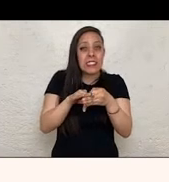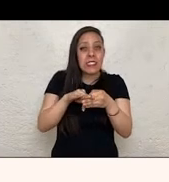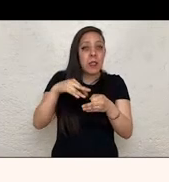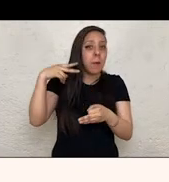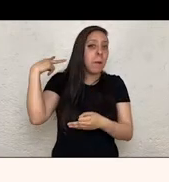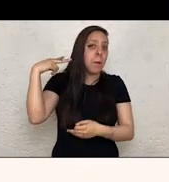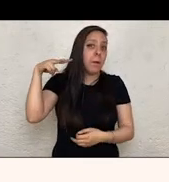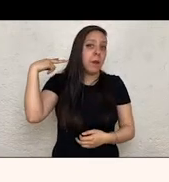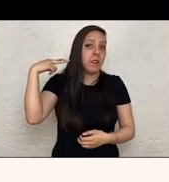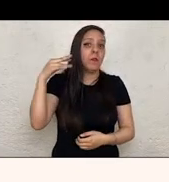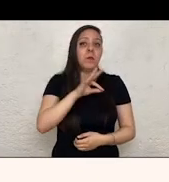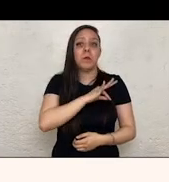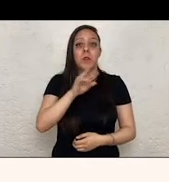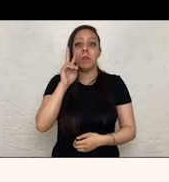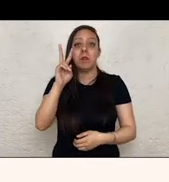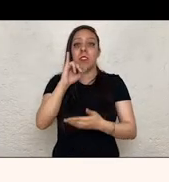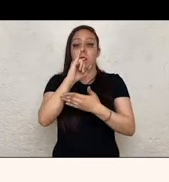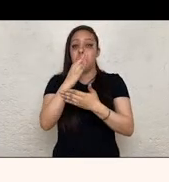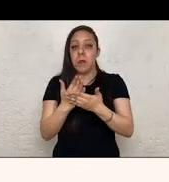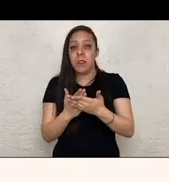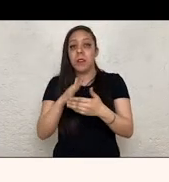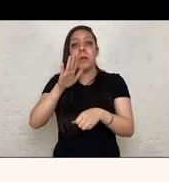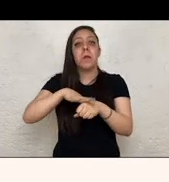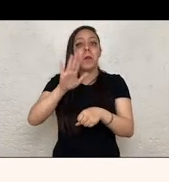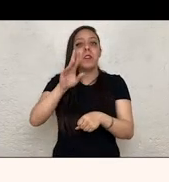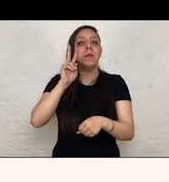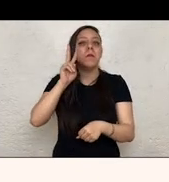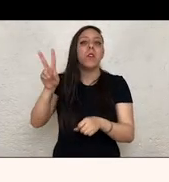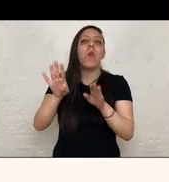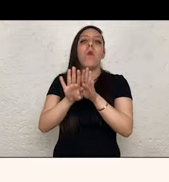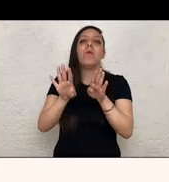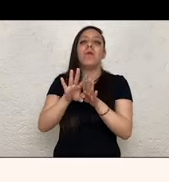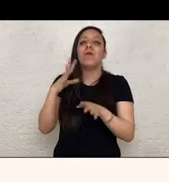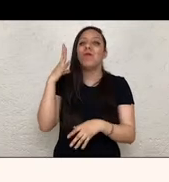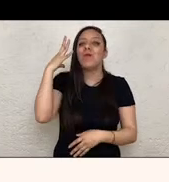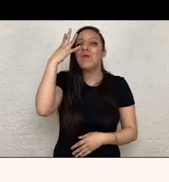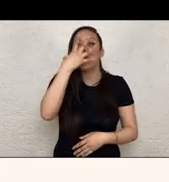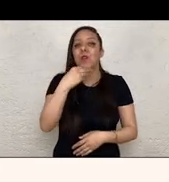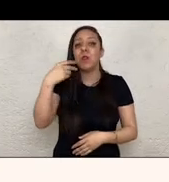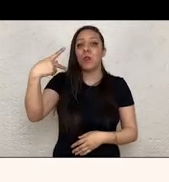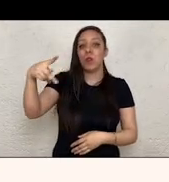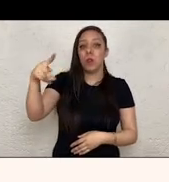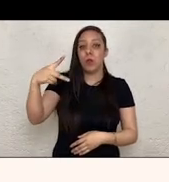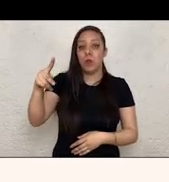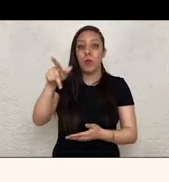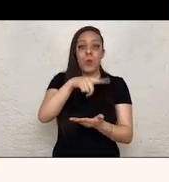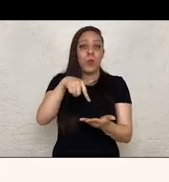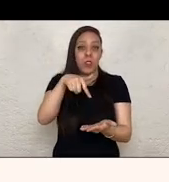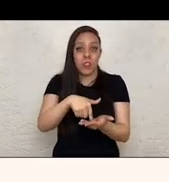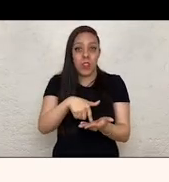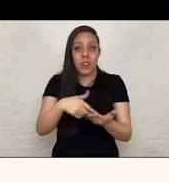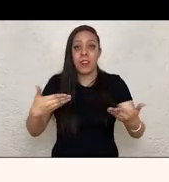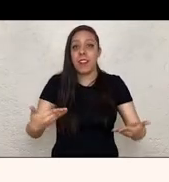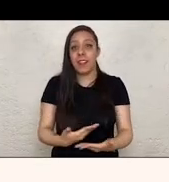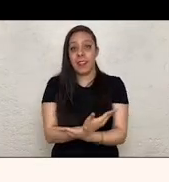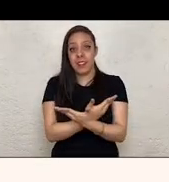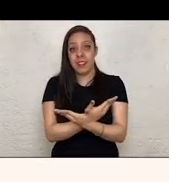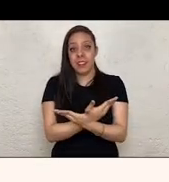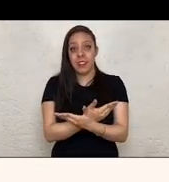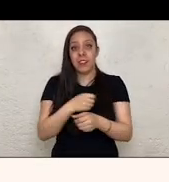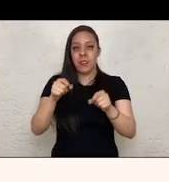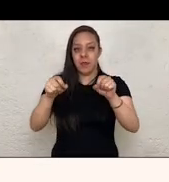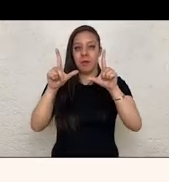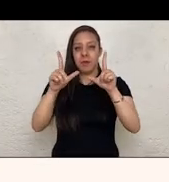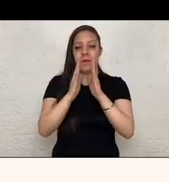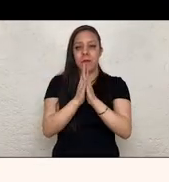Coatzacoalcos. Esta es una imagen más moderna para darle la idea de la belleza de su región natal.